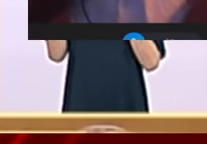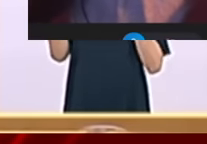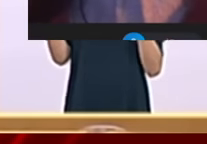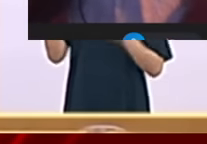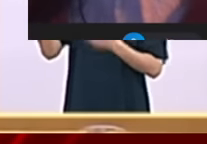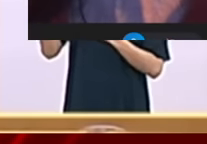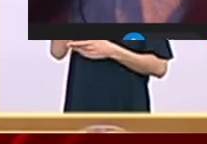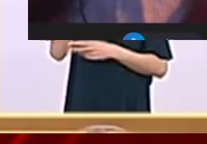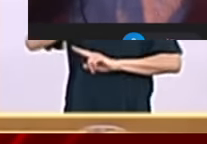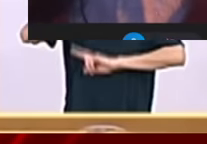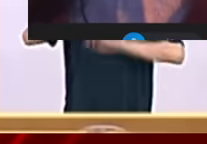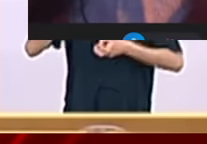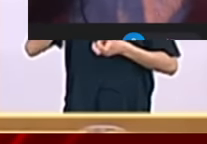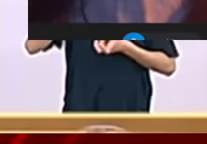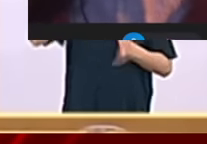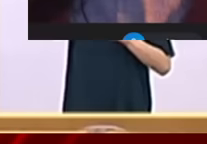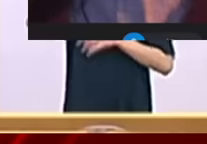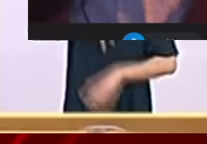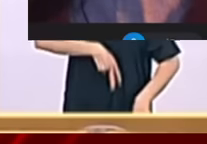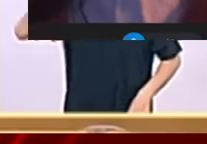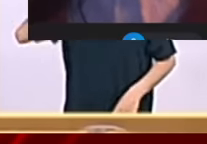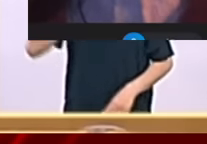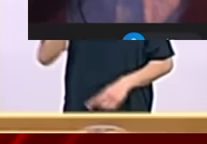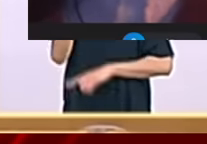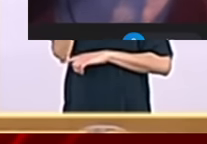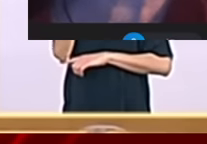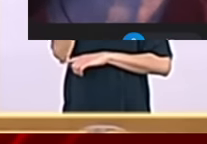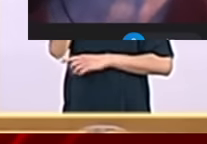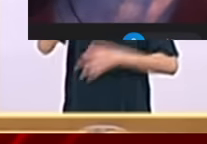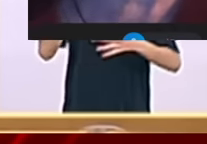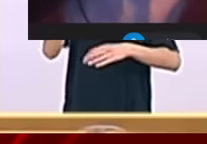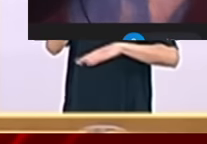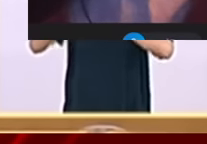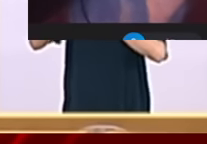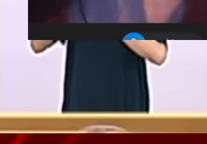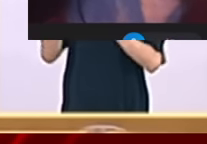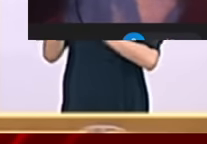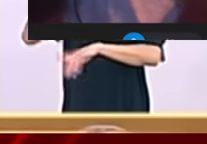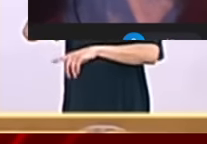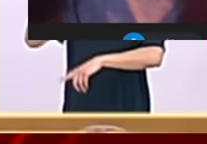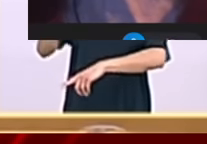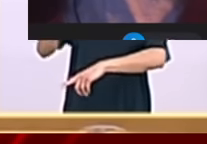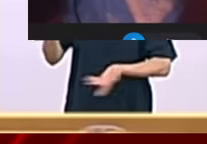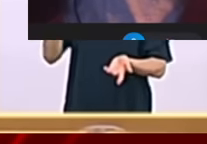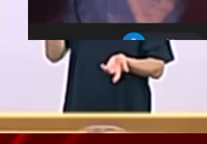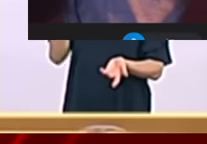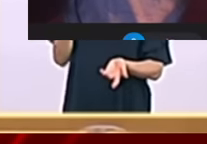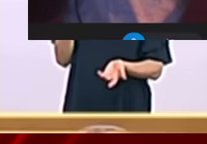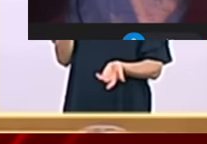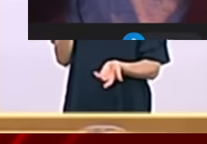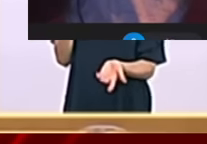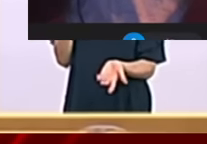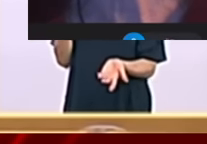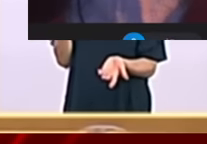bien. Un placer tenerla aquí. Doña Esperanza, ¿usted cree que esta reforma del reglamento